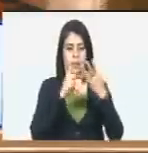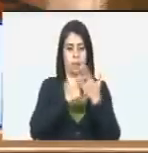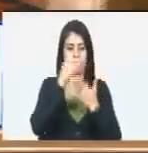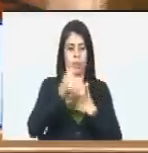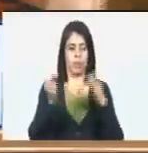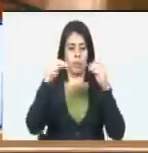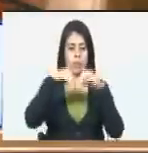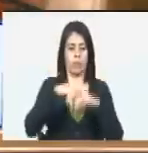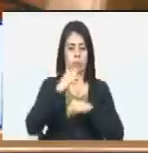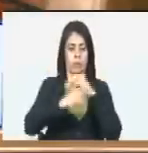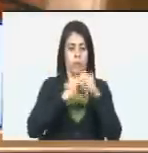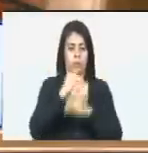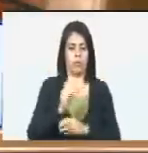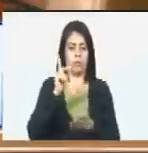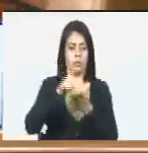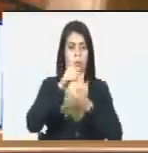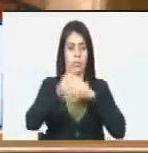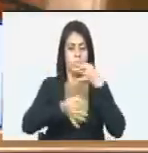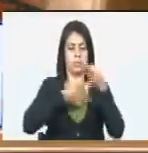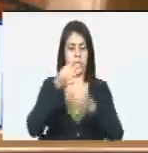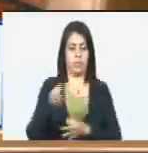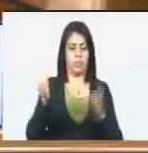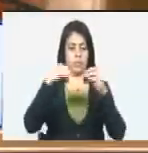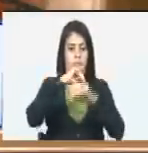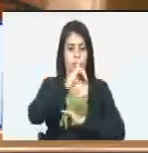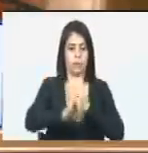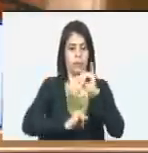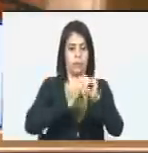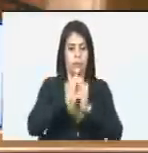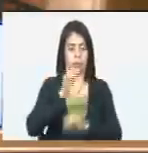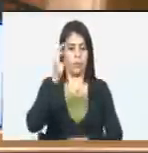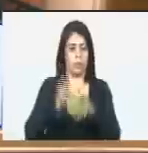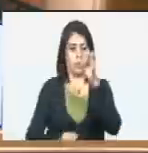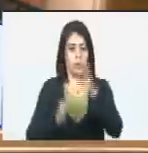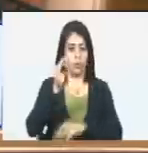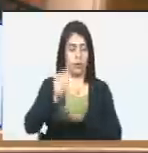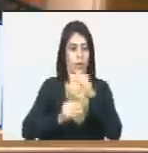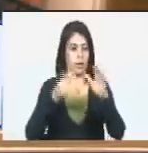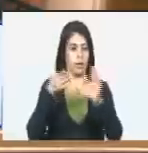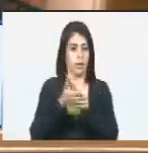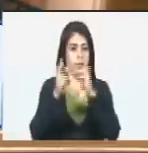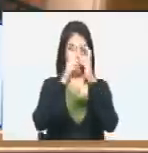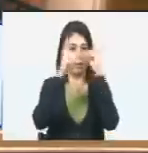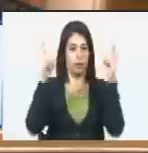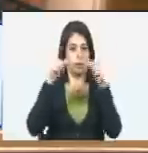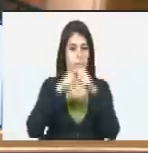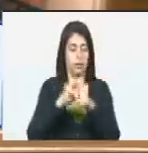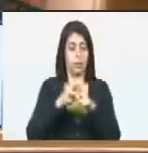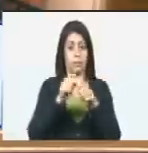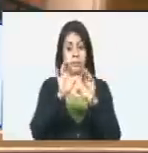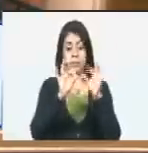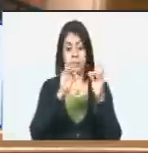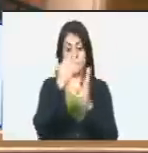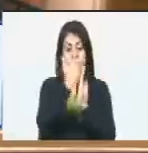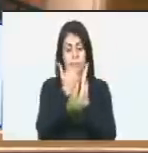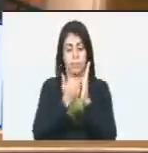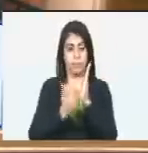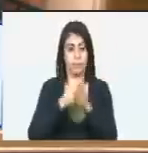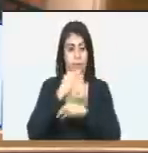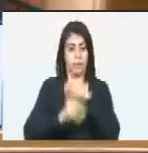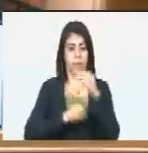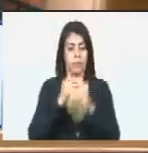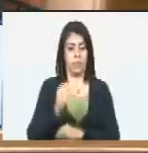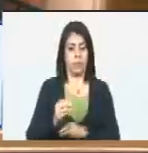ocasión al pronunciamiento de la Corte Internacional de Justicia en relación a las excepciones preliminares de